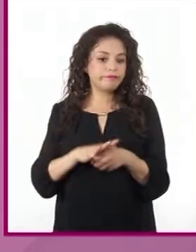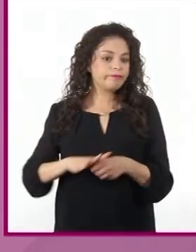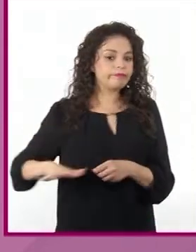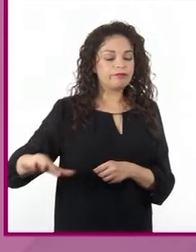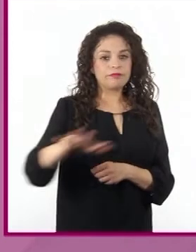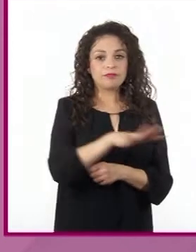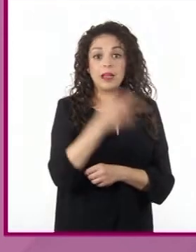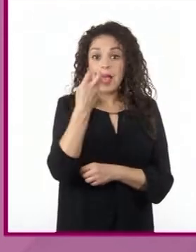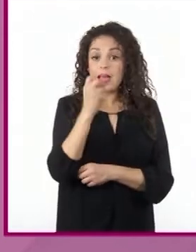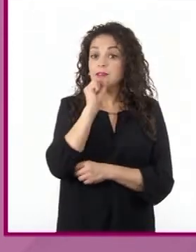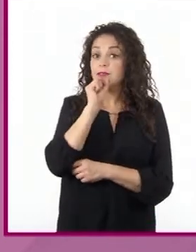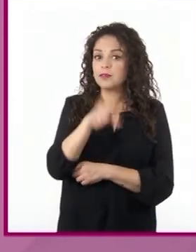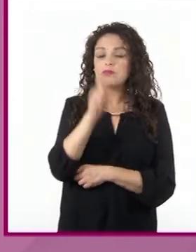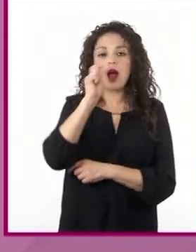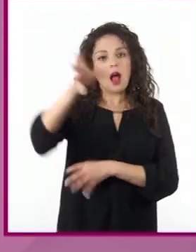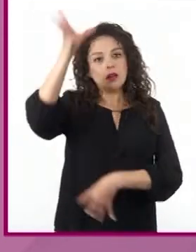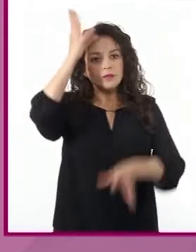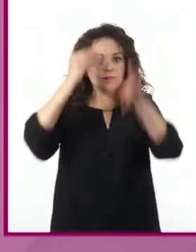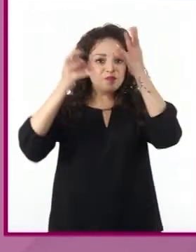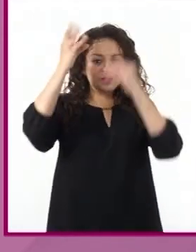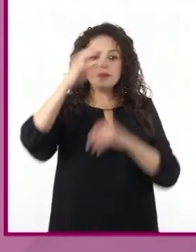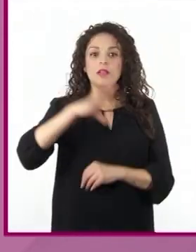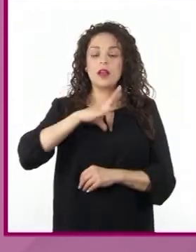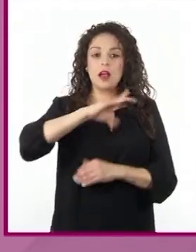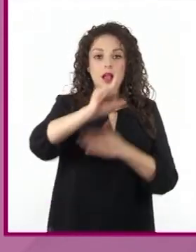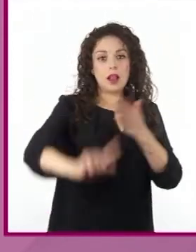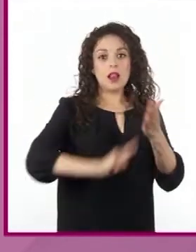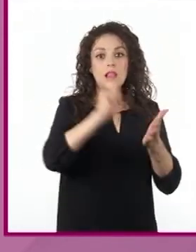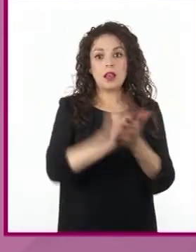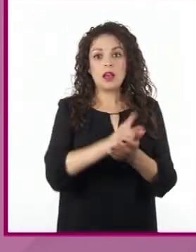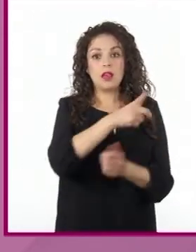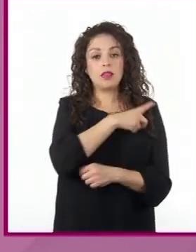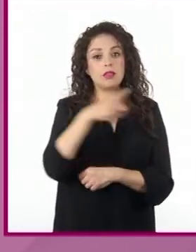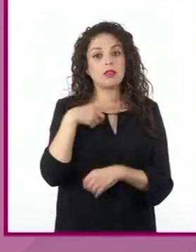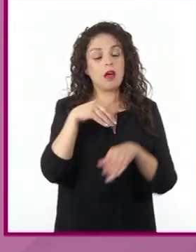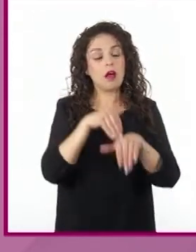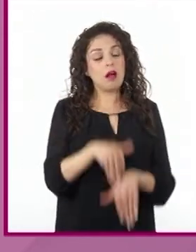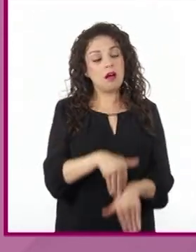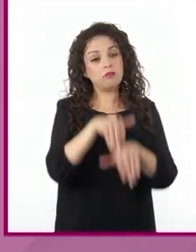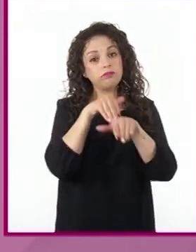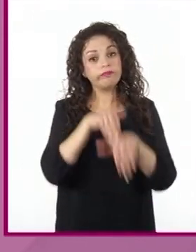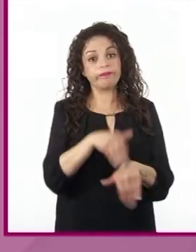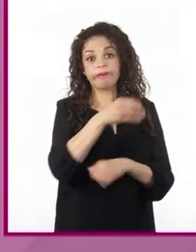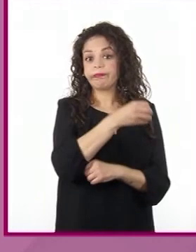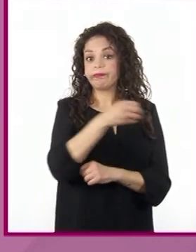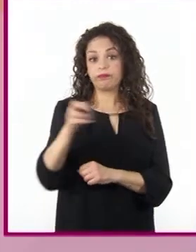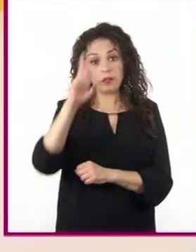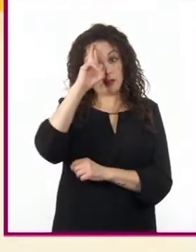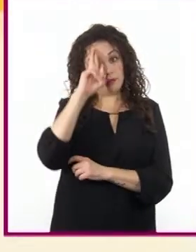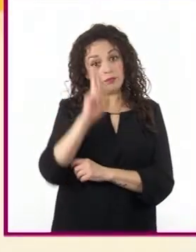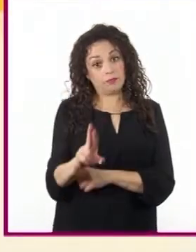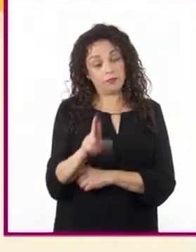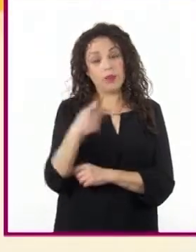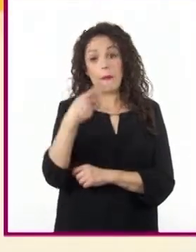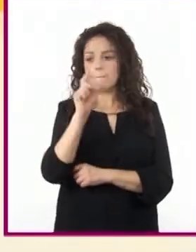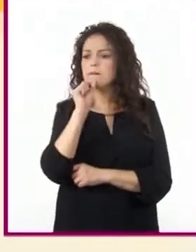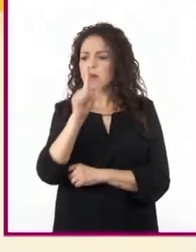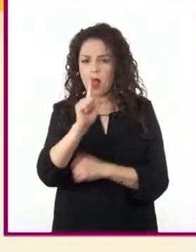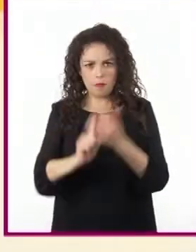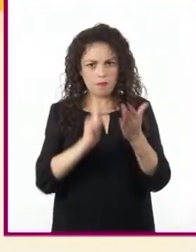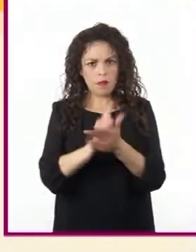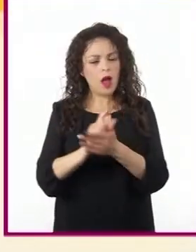Asimismo, aprenden que existen leyes que se deben acatar, pero que también les protegen y que en nuestro